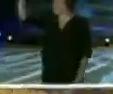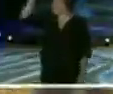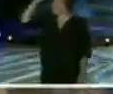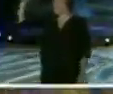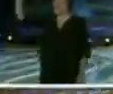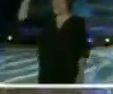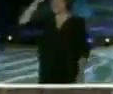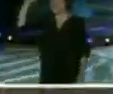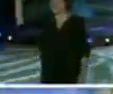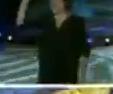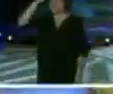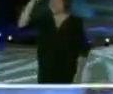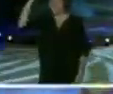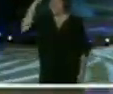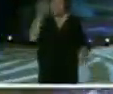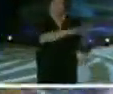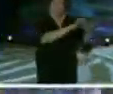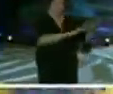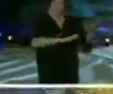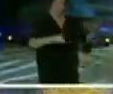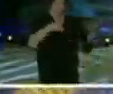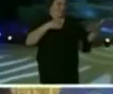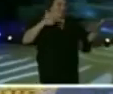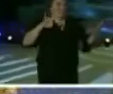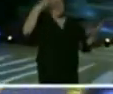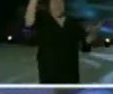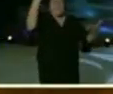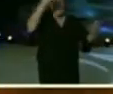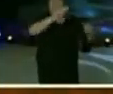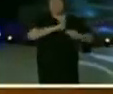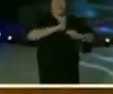fantasía. Una letra inventada bastaba para